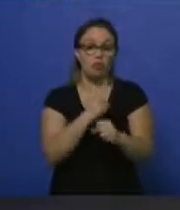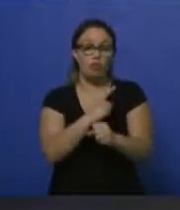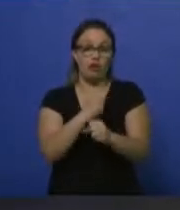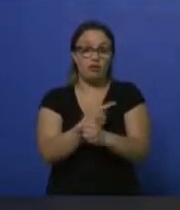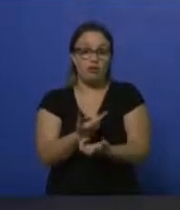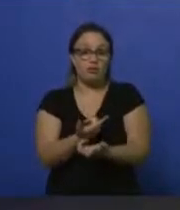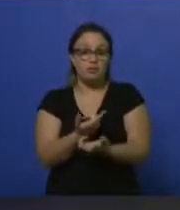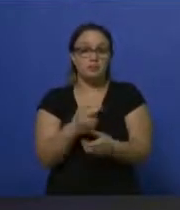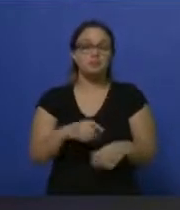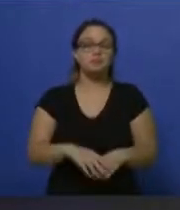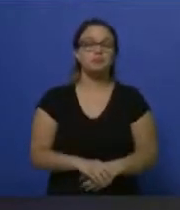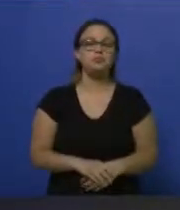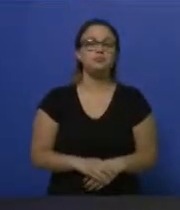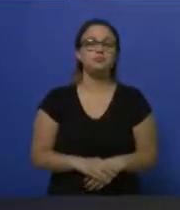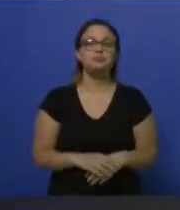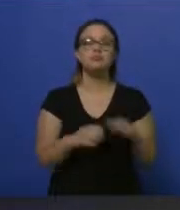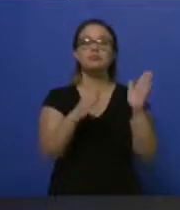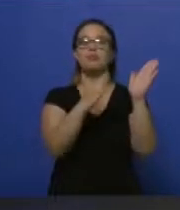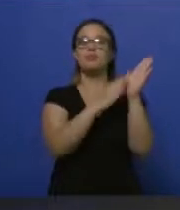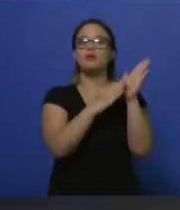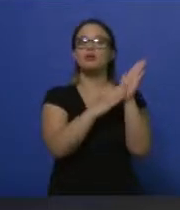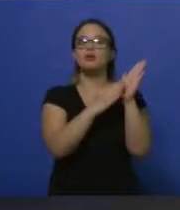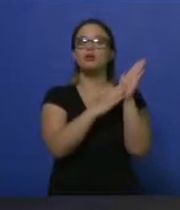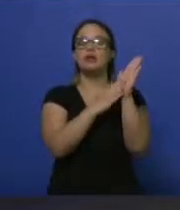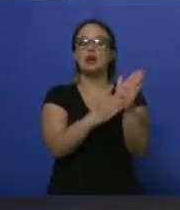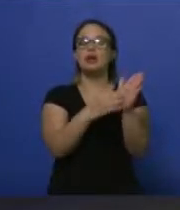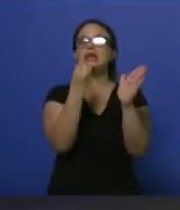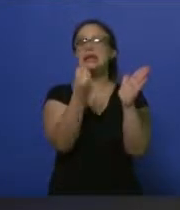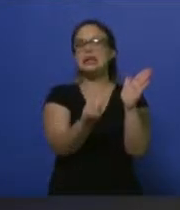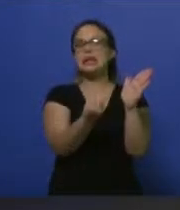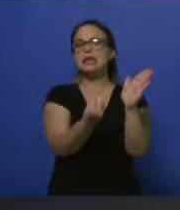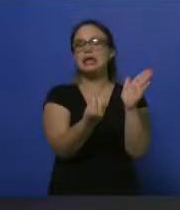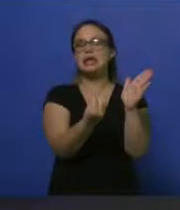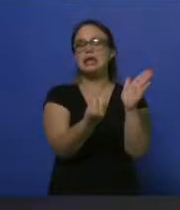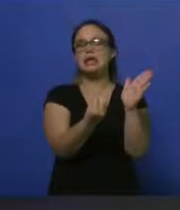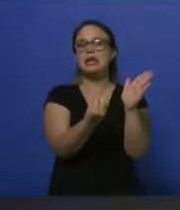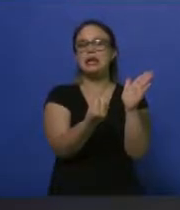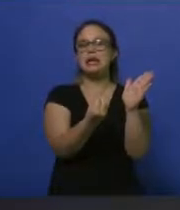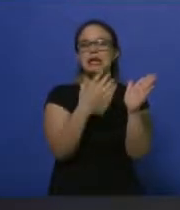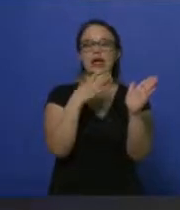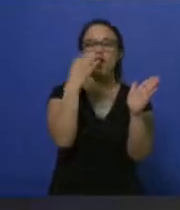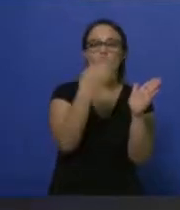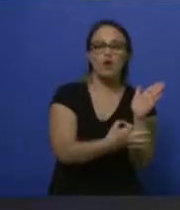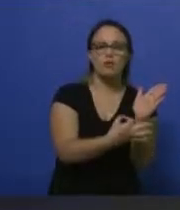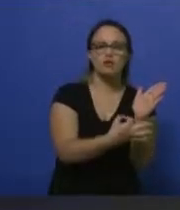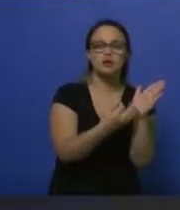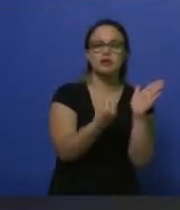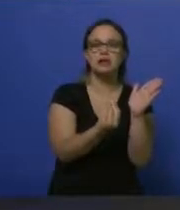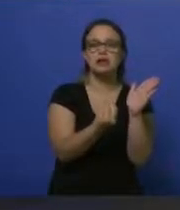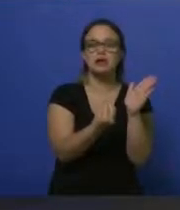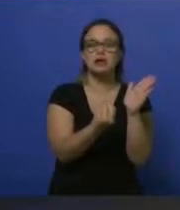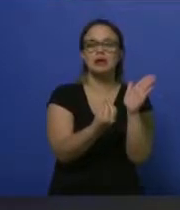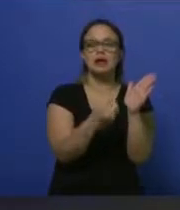Lo que la Carta Orgánica impone como concepto obligatorio y espíritu es el desdoblamiento. El